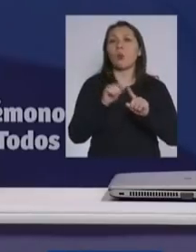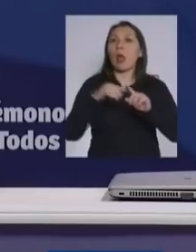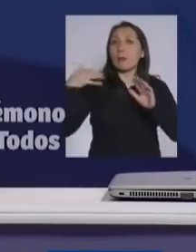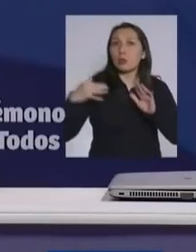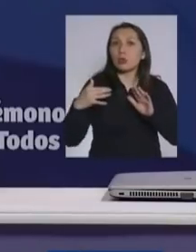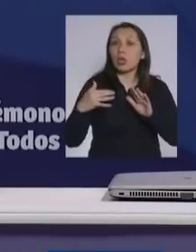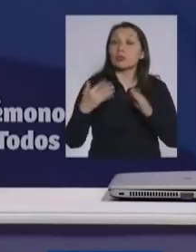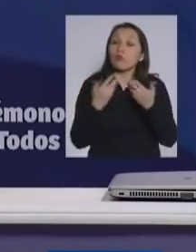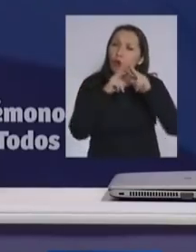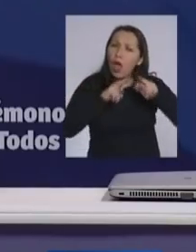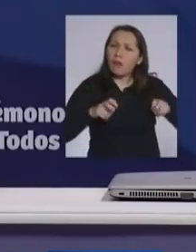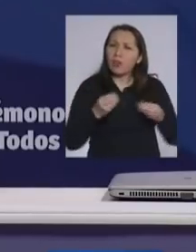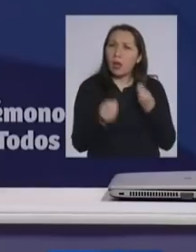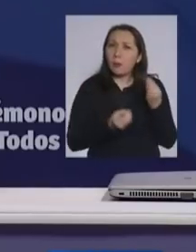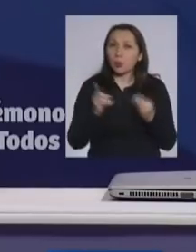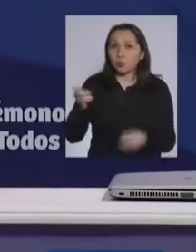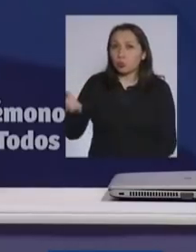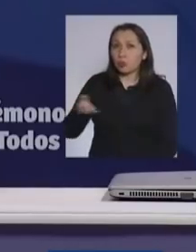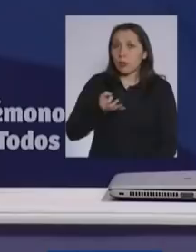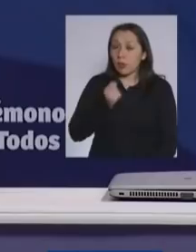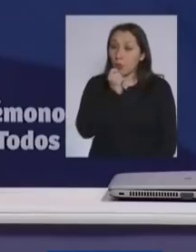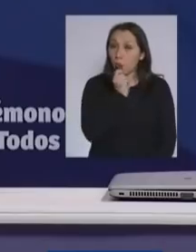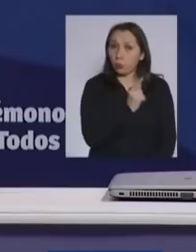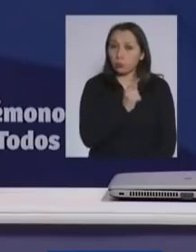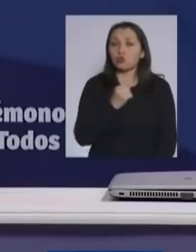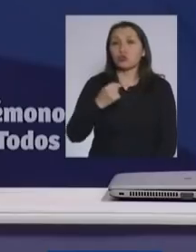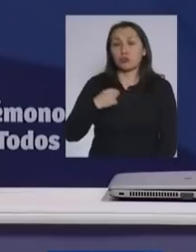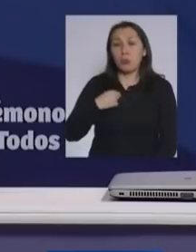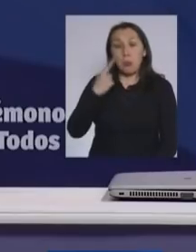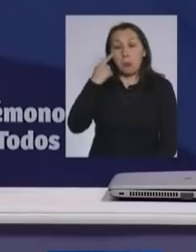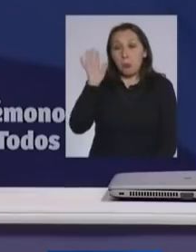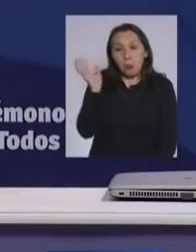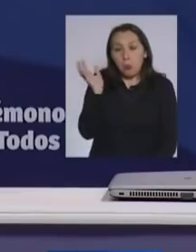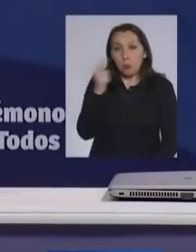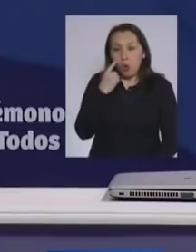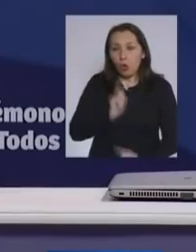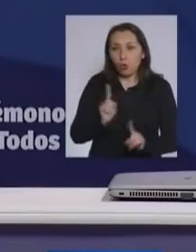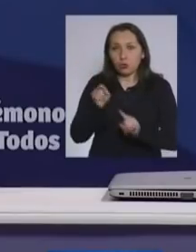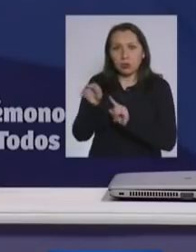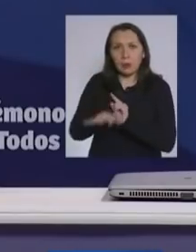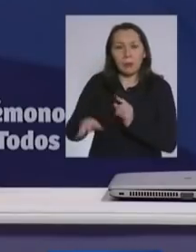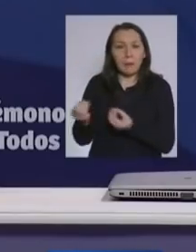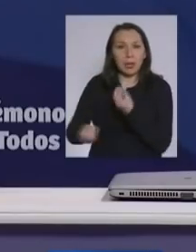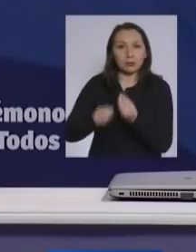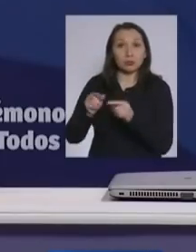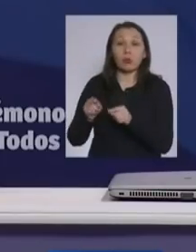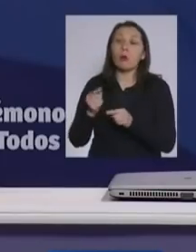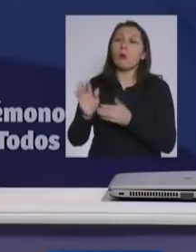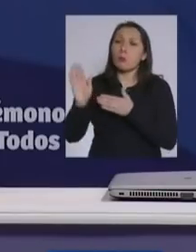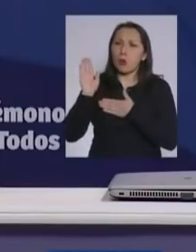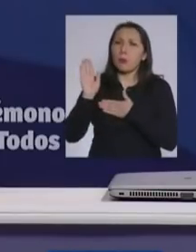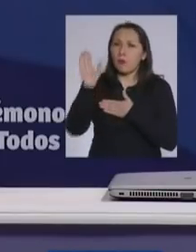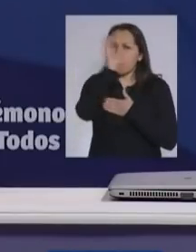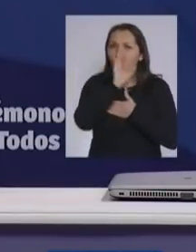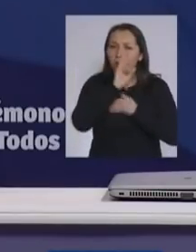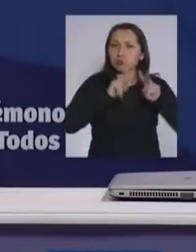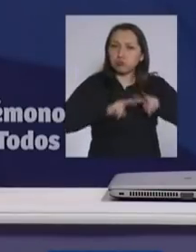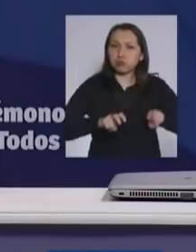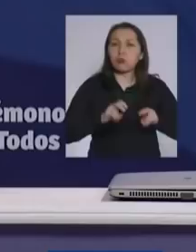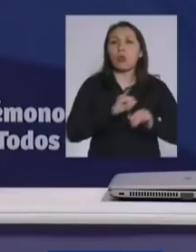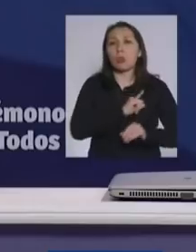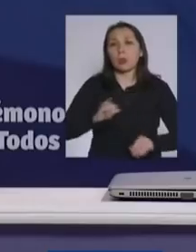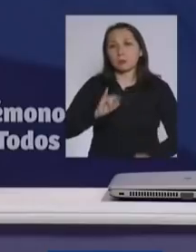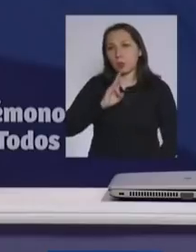lo vamos a investigar, ya que usted hace la denuncia. Yo desconozco esa situación, pero le prometo que lo vamos a investigar y